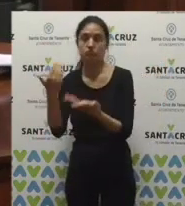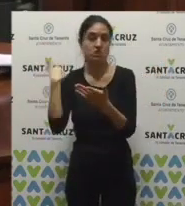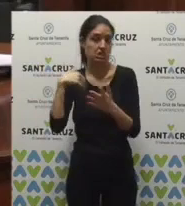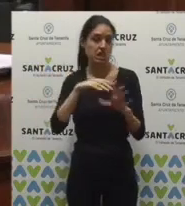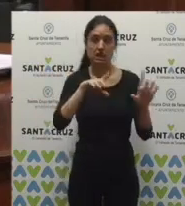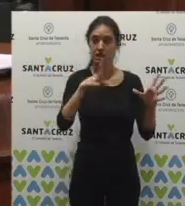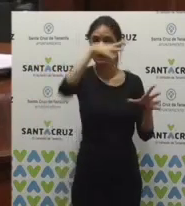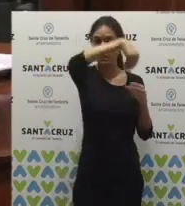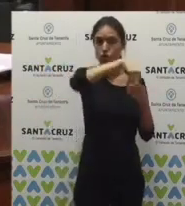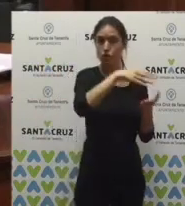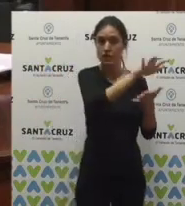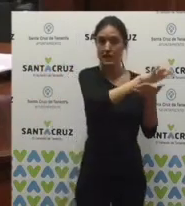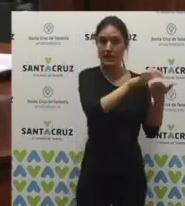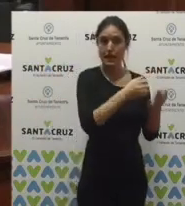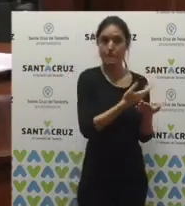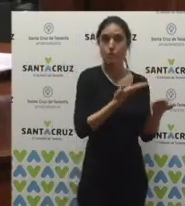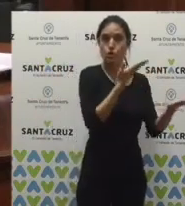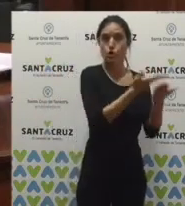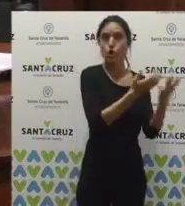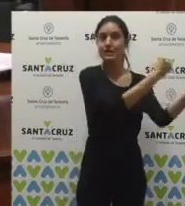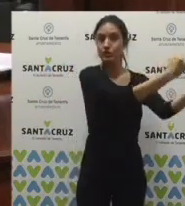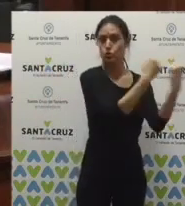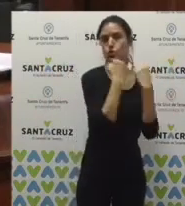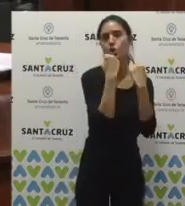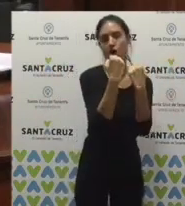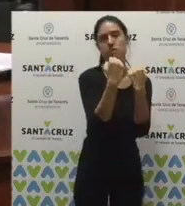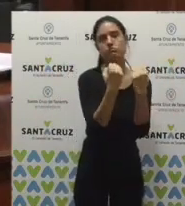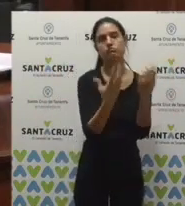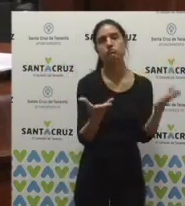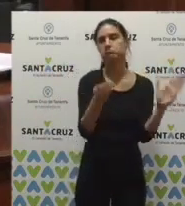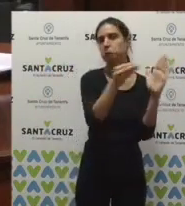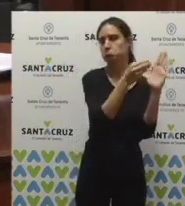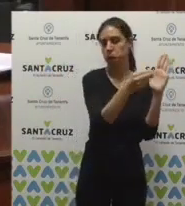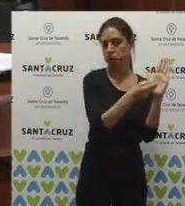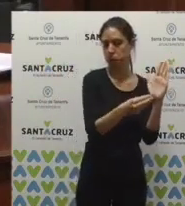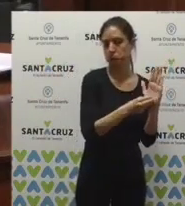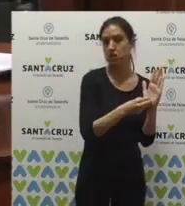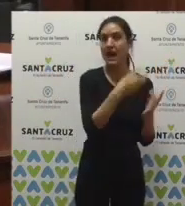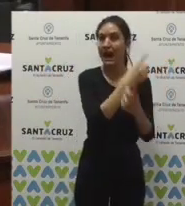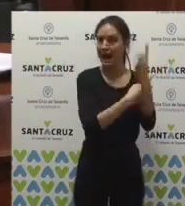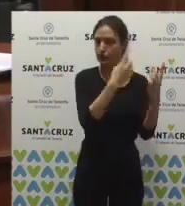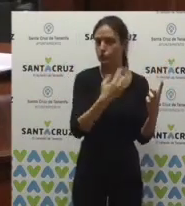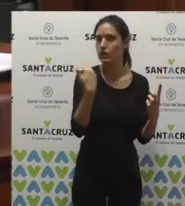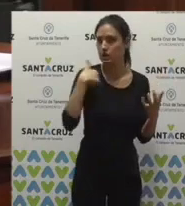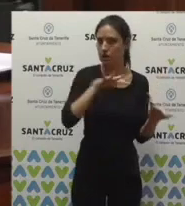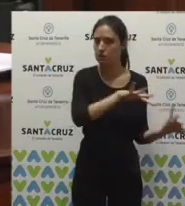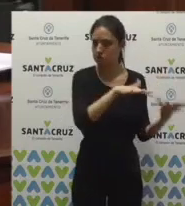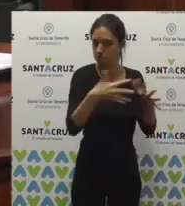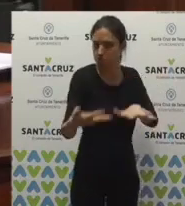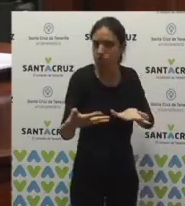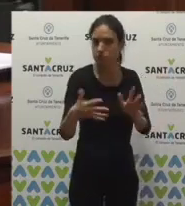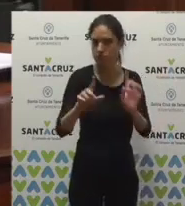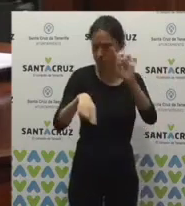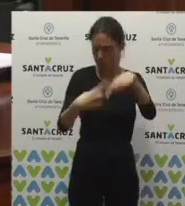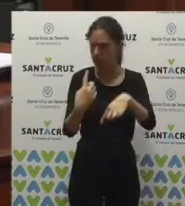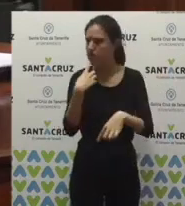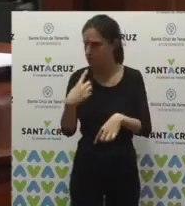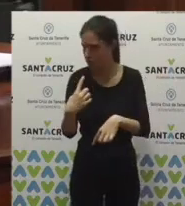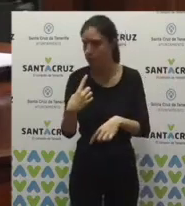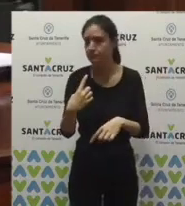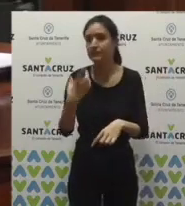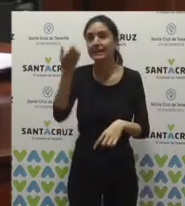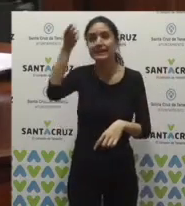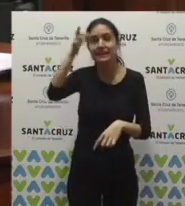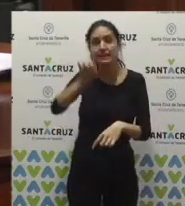institucional con el acuerdo de todas las fuerzas políticas en otros casos ya se están haciendo tal y como especificar y finalmente las hay que